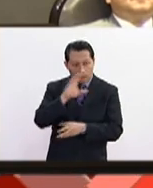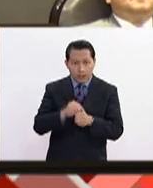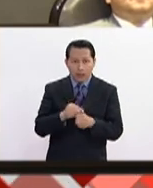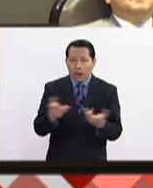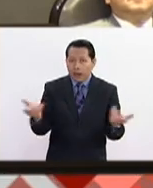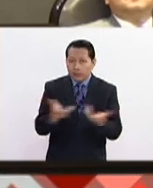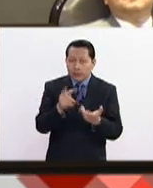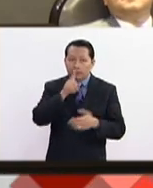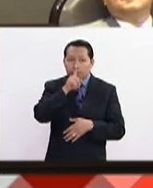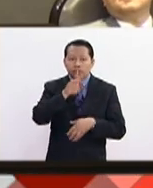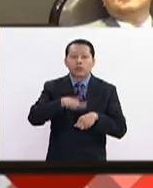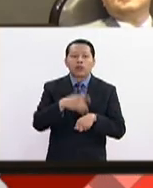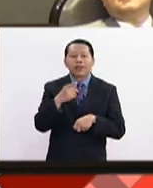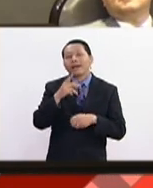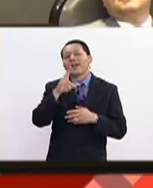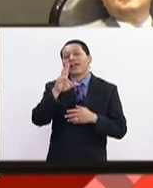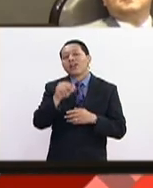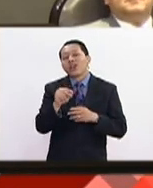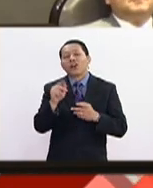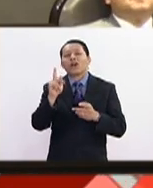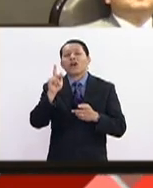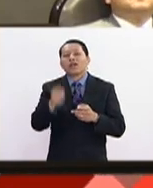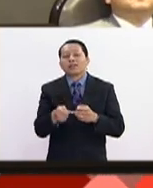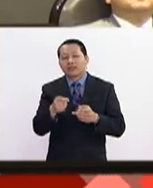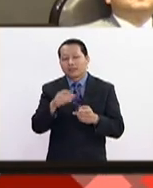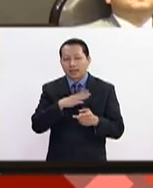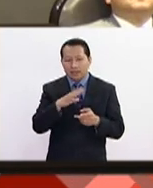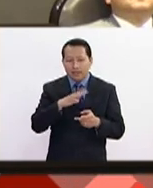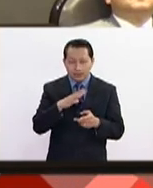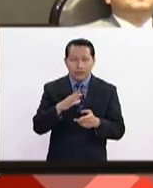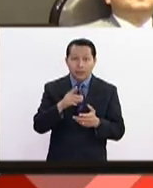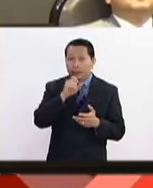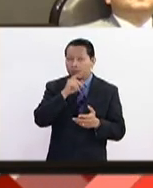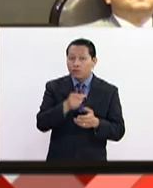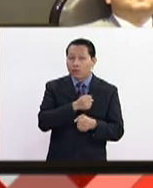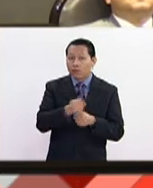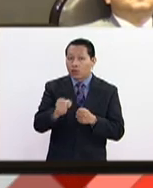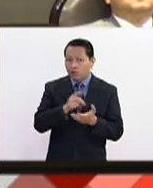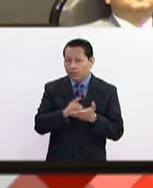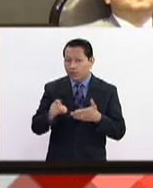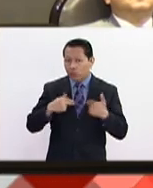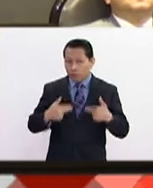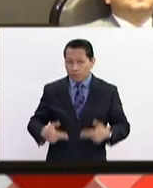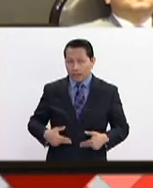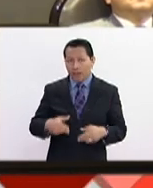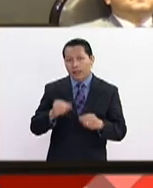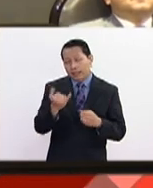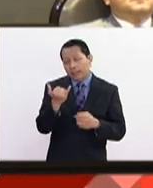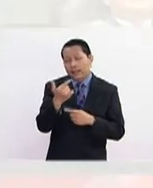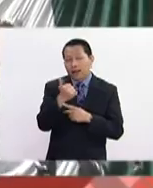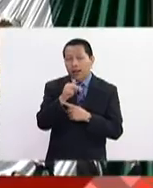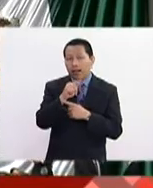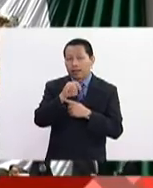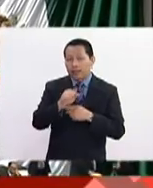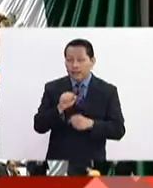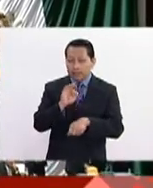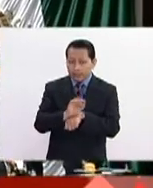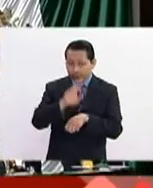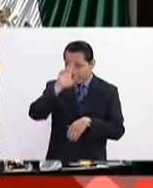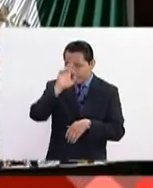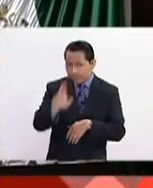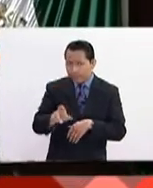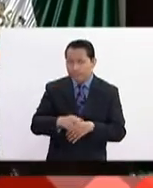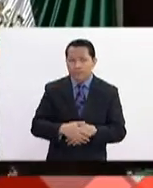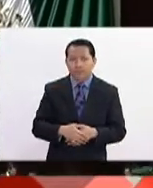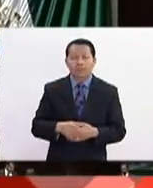no limita, ni mucho menos tolera, la violación de los derechos humanos y sus garantías. El documento establece